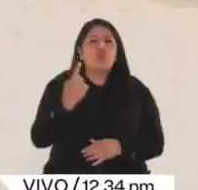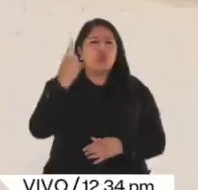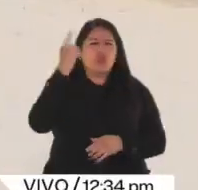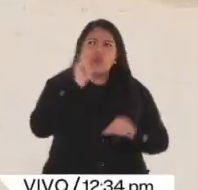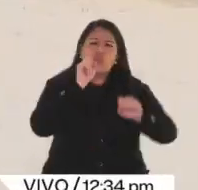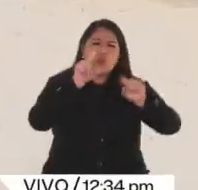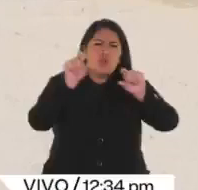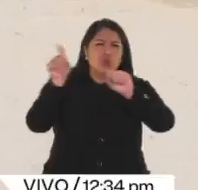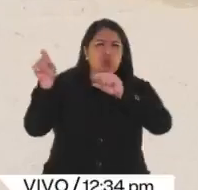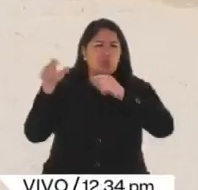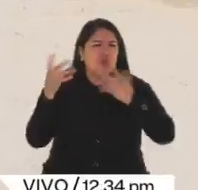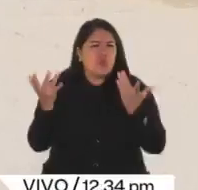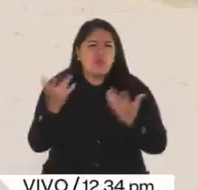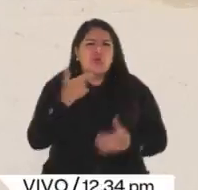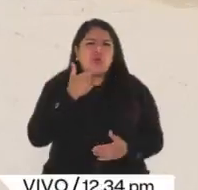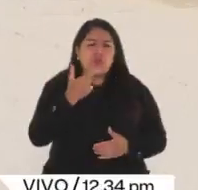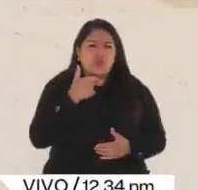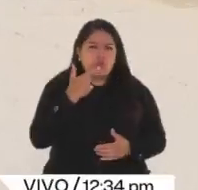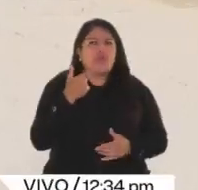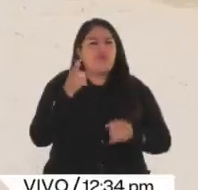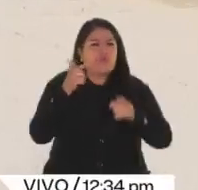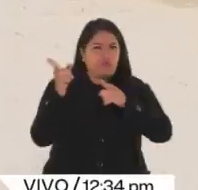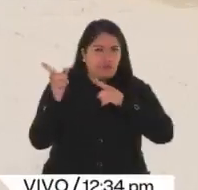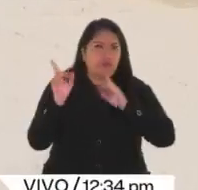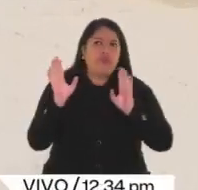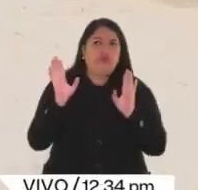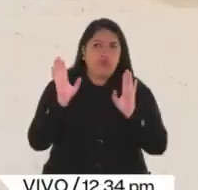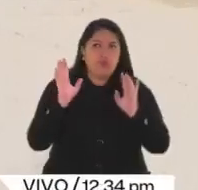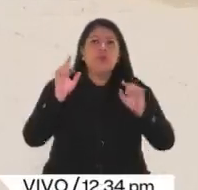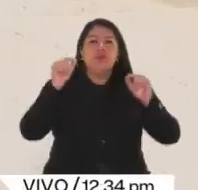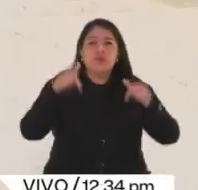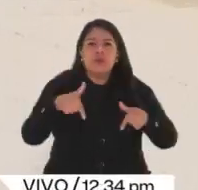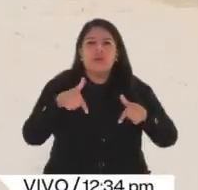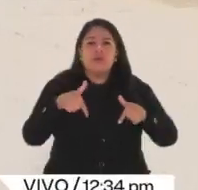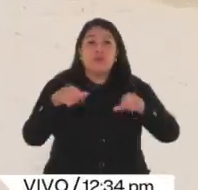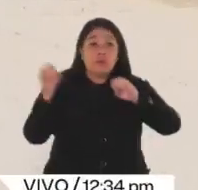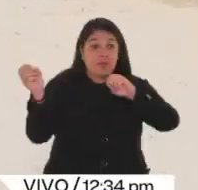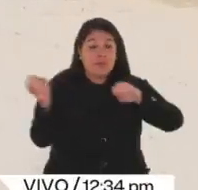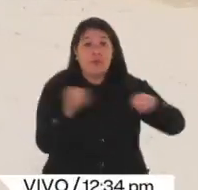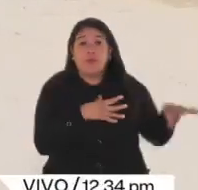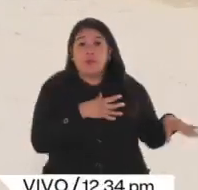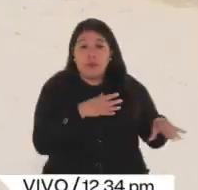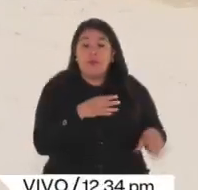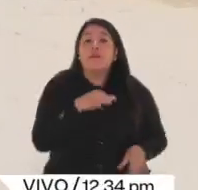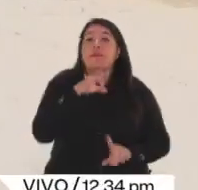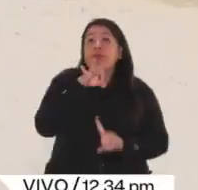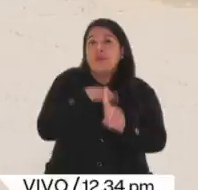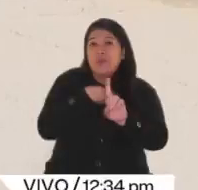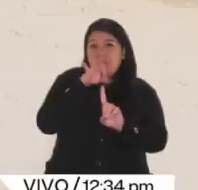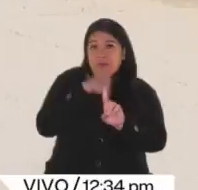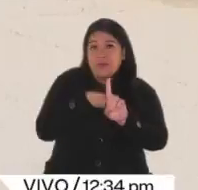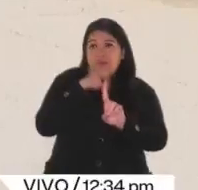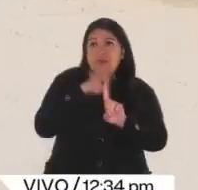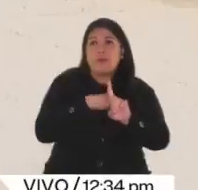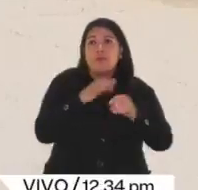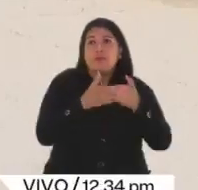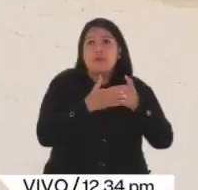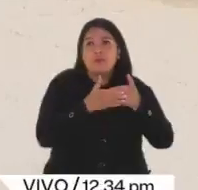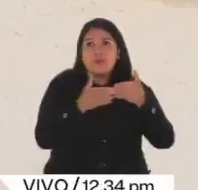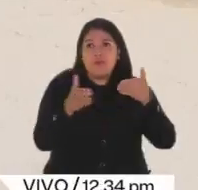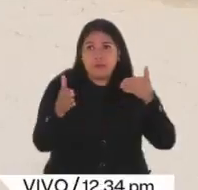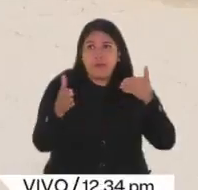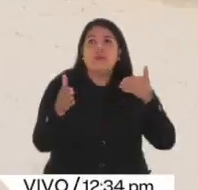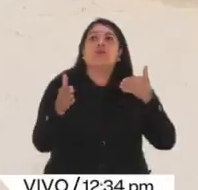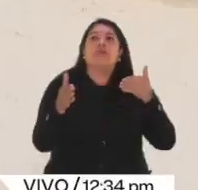¿Qué es lo que dijeron? Los expertos aseguran que esta situación o que estos 3 meses a los que nos enfrentamos serán meses